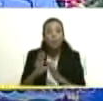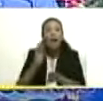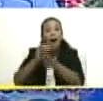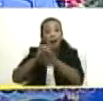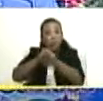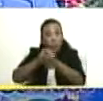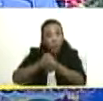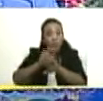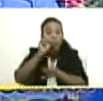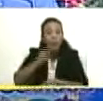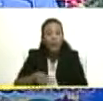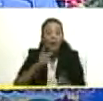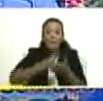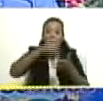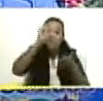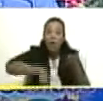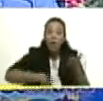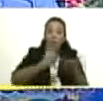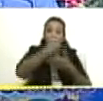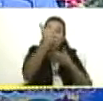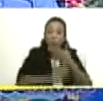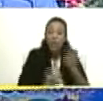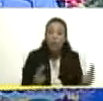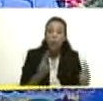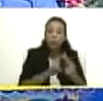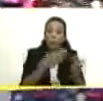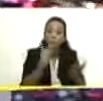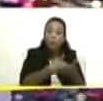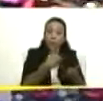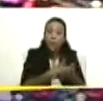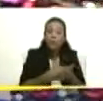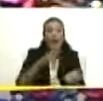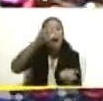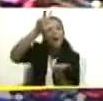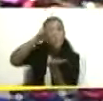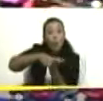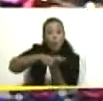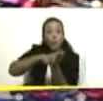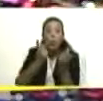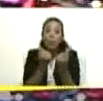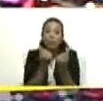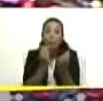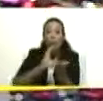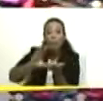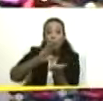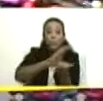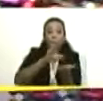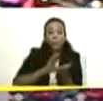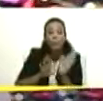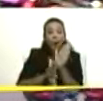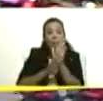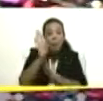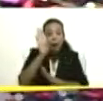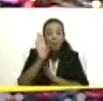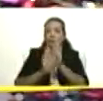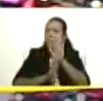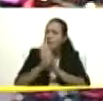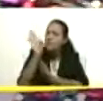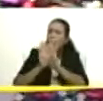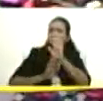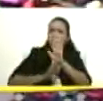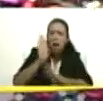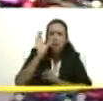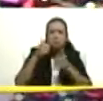anuncios, firma de puntos de cuenta, aprobación de recursos, avances y avances y